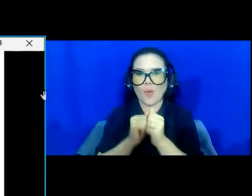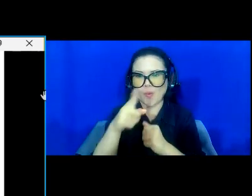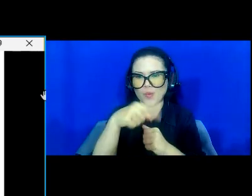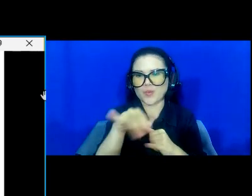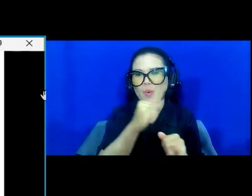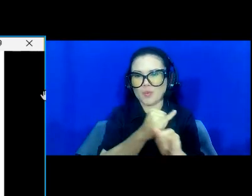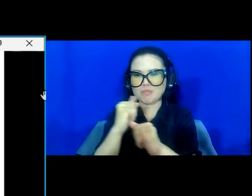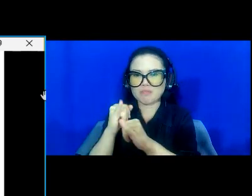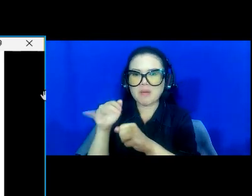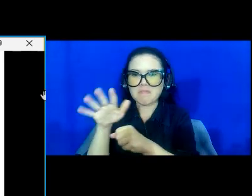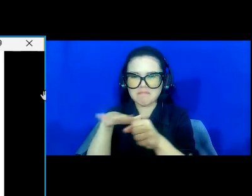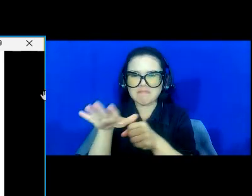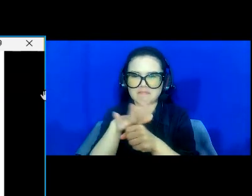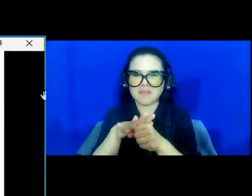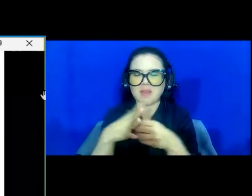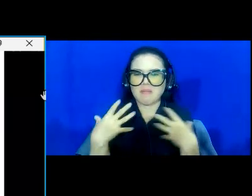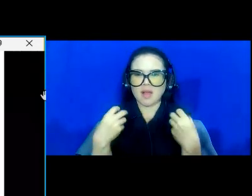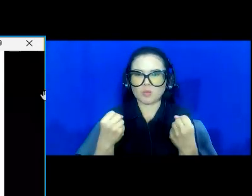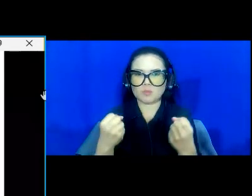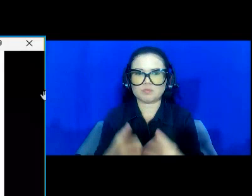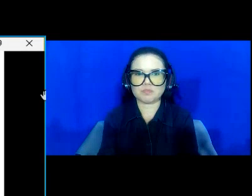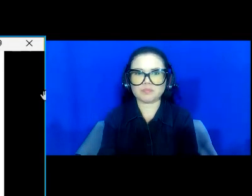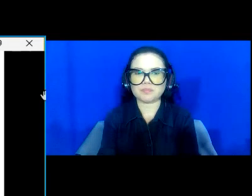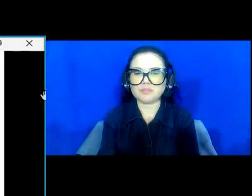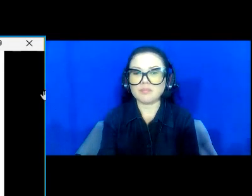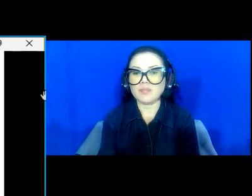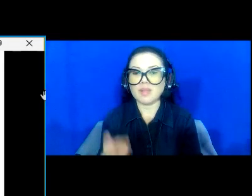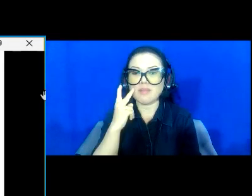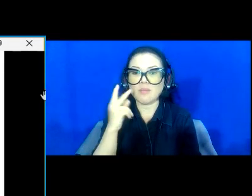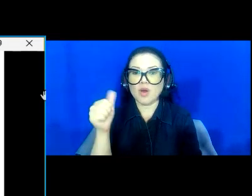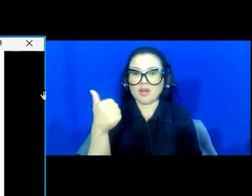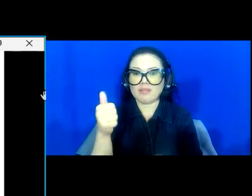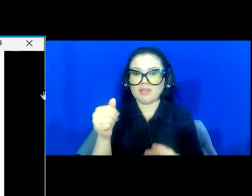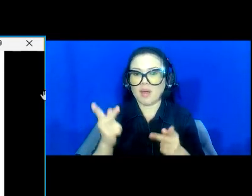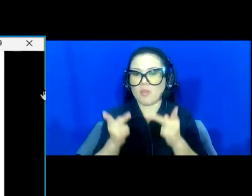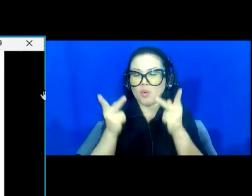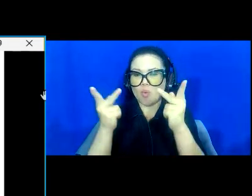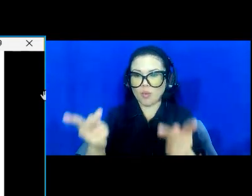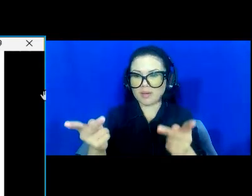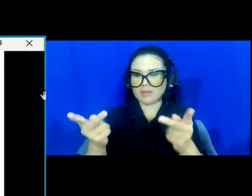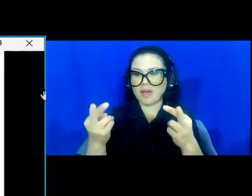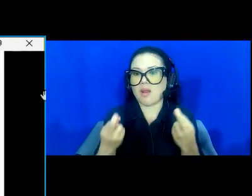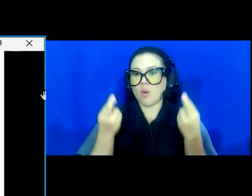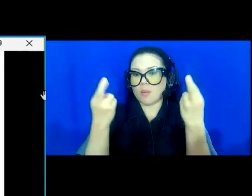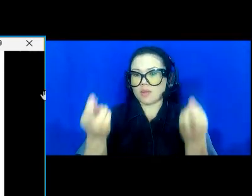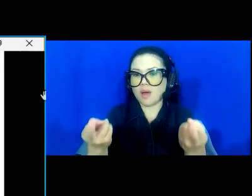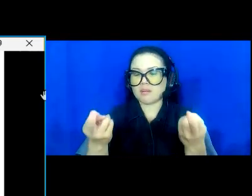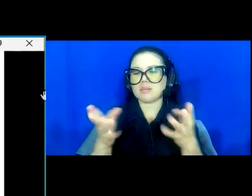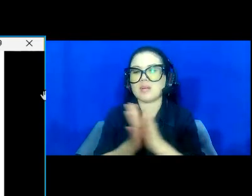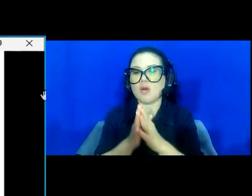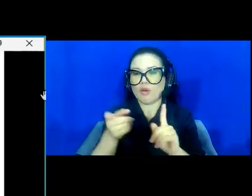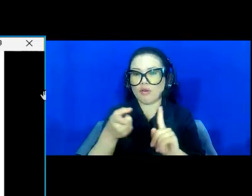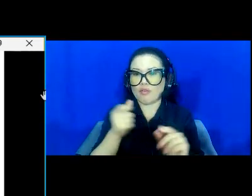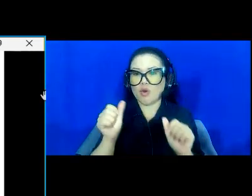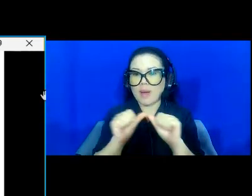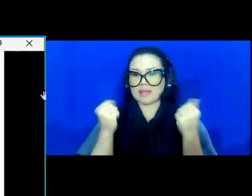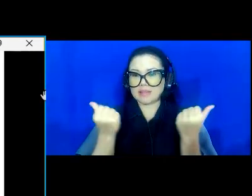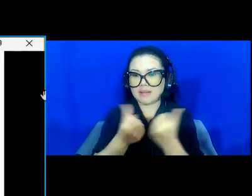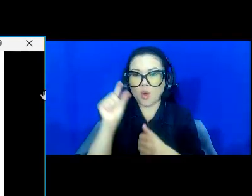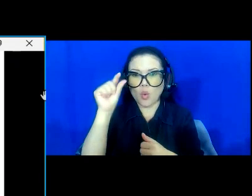distintas regiones de salud. Vemos que 10 de las propuestas recomendadas son de agencias de gobierno y municipios. Aquí tenemos